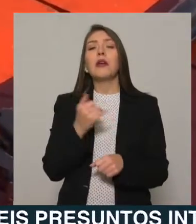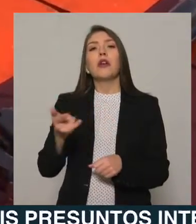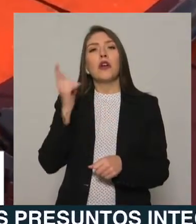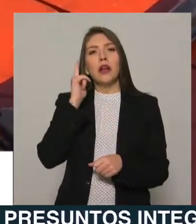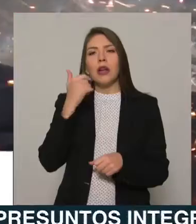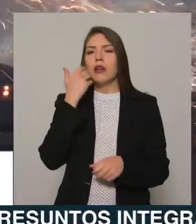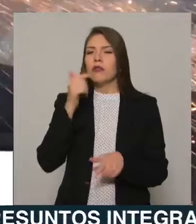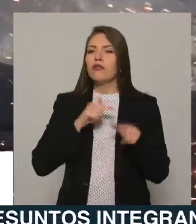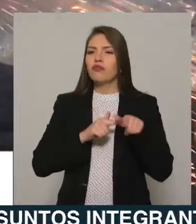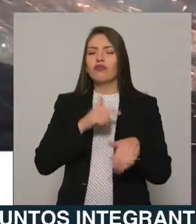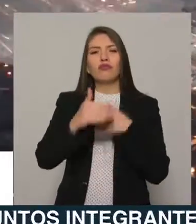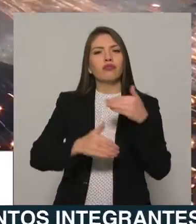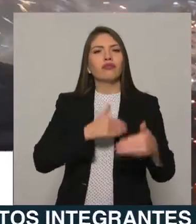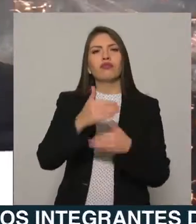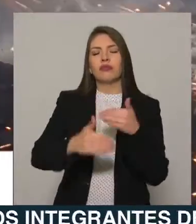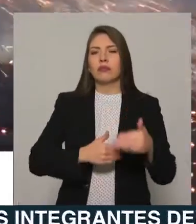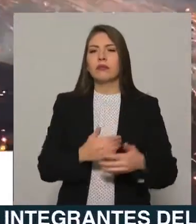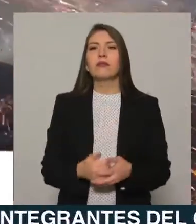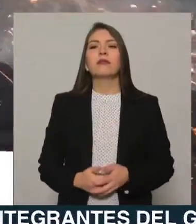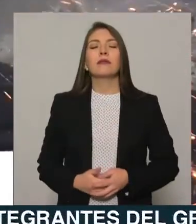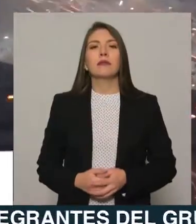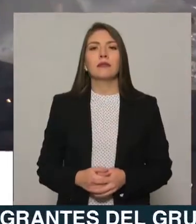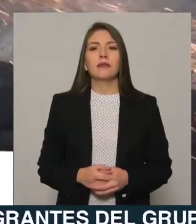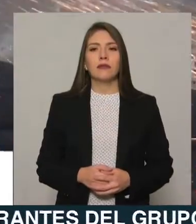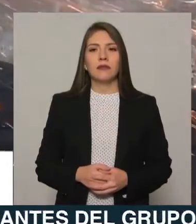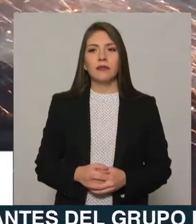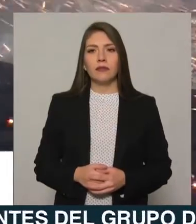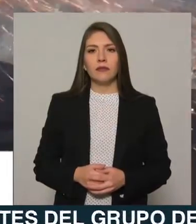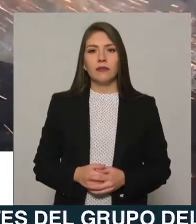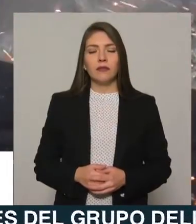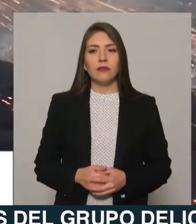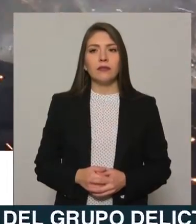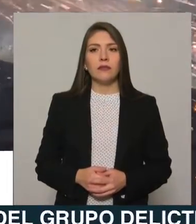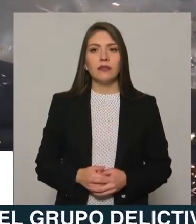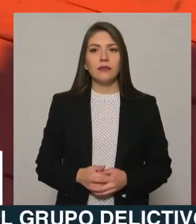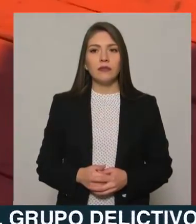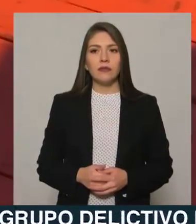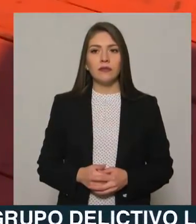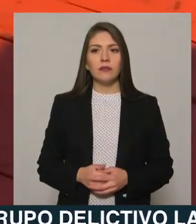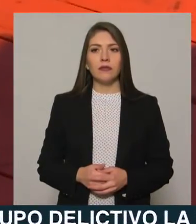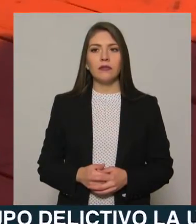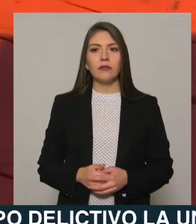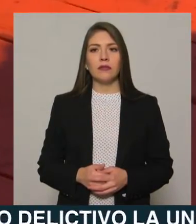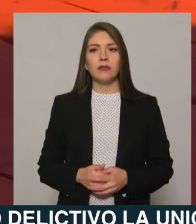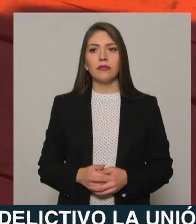durante las siguientes. Con imágenes de Javier Cordero, Víctor Diego, 21 Noticias.